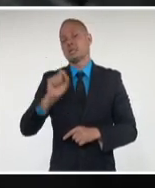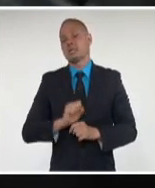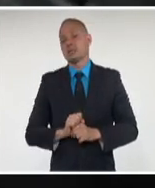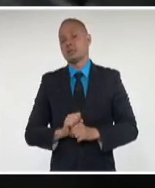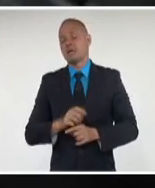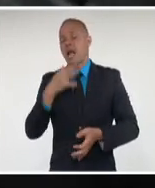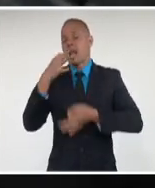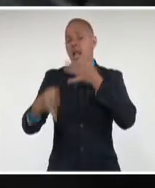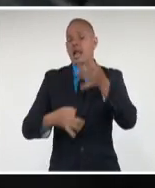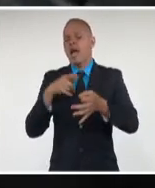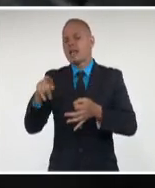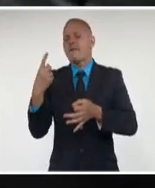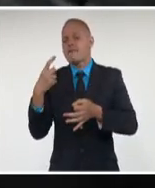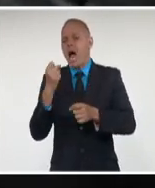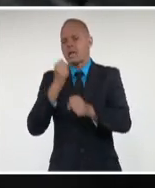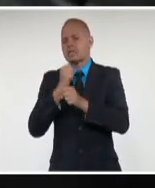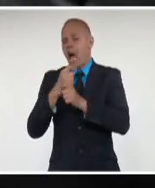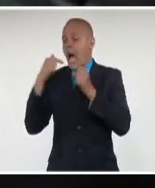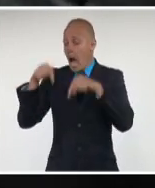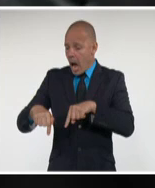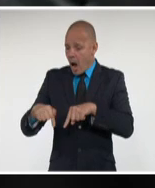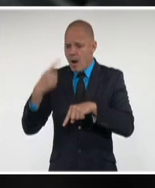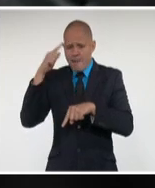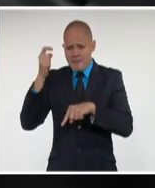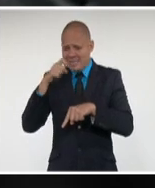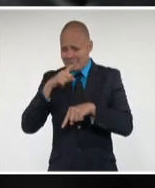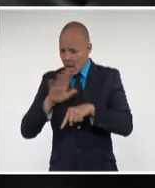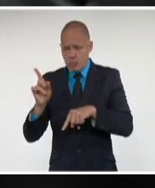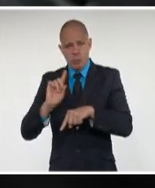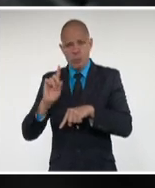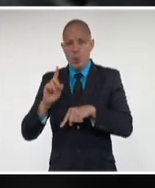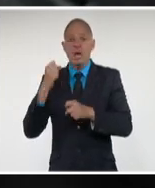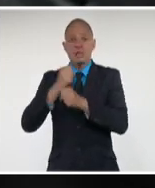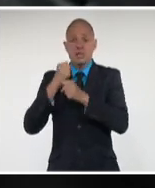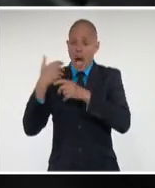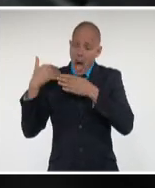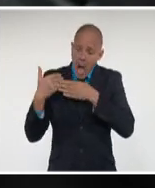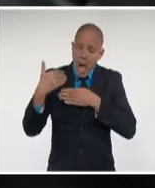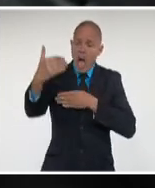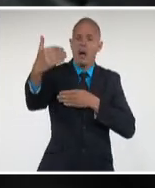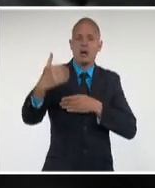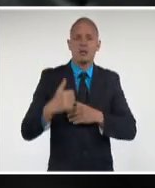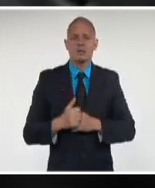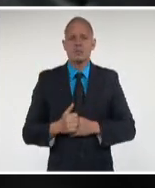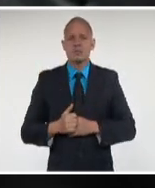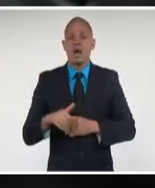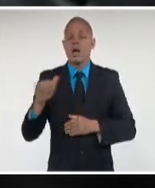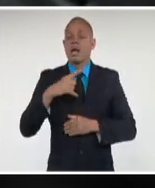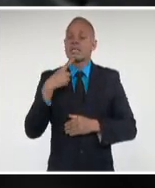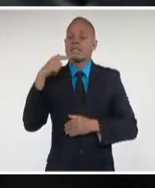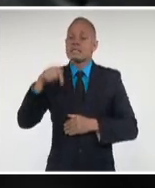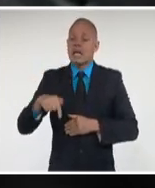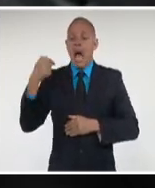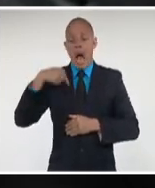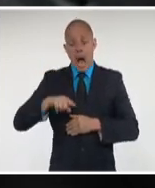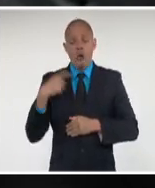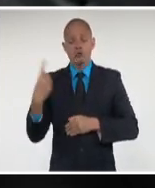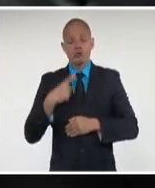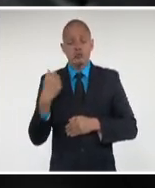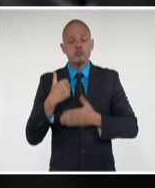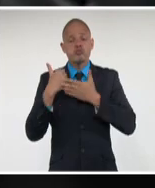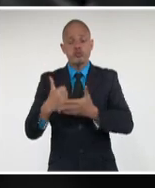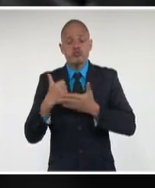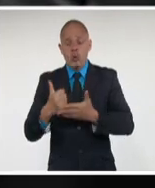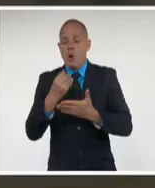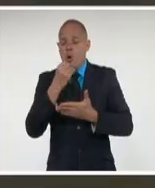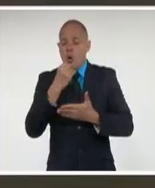crear en el presente, pero como sabio estratega ya entonces, estaba convocando a poner los cimientos del futuro en la